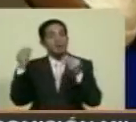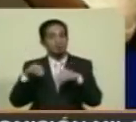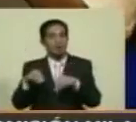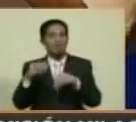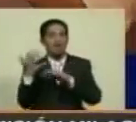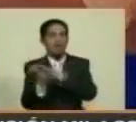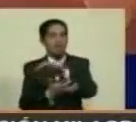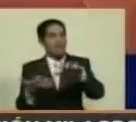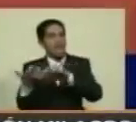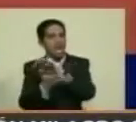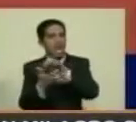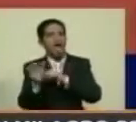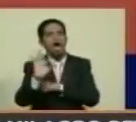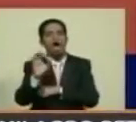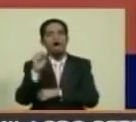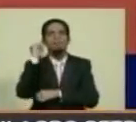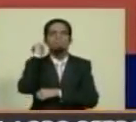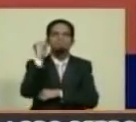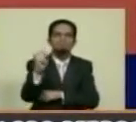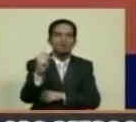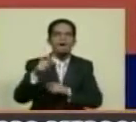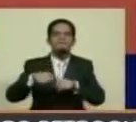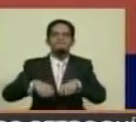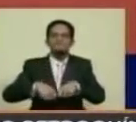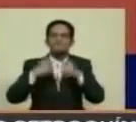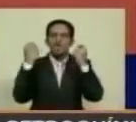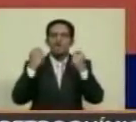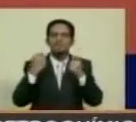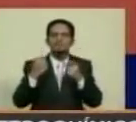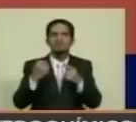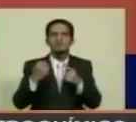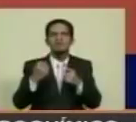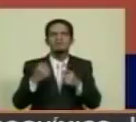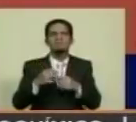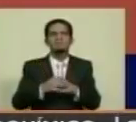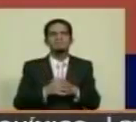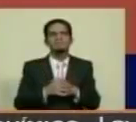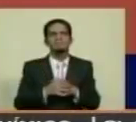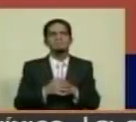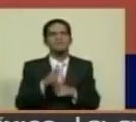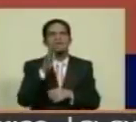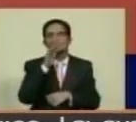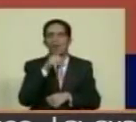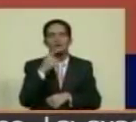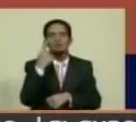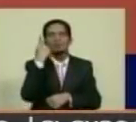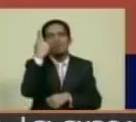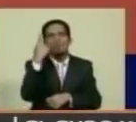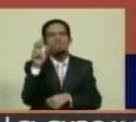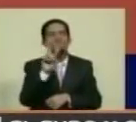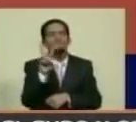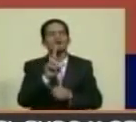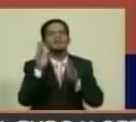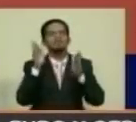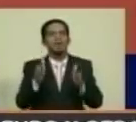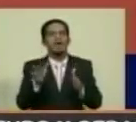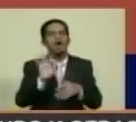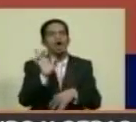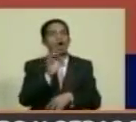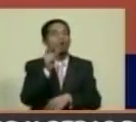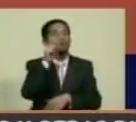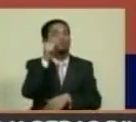militares, con asesinatos, con golpes militares, con violaciones a la Constitución. Repito, no hay un venezolano o una